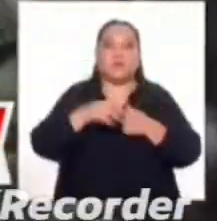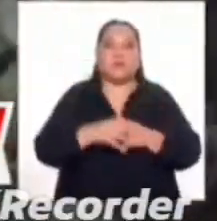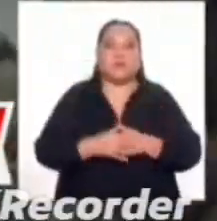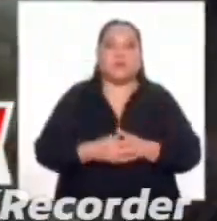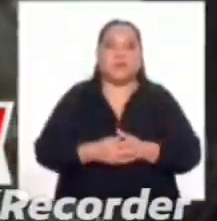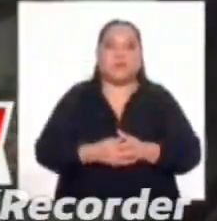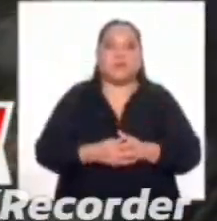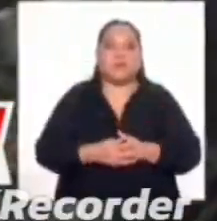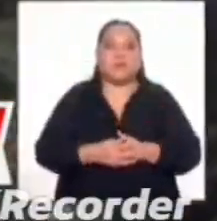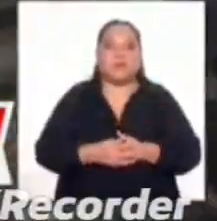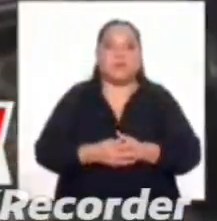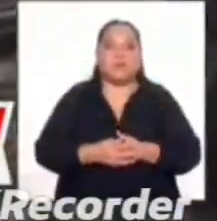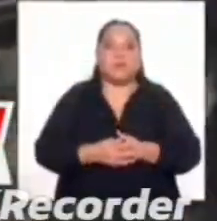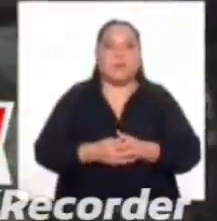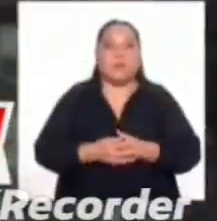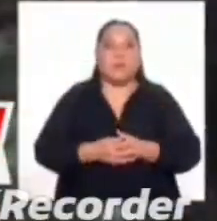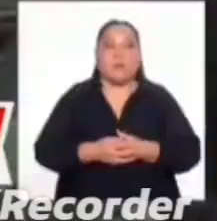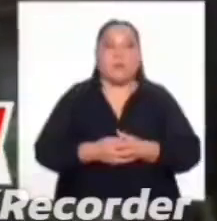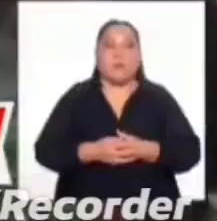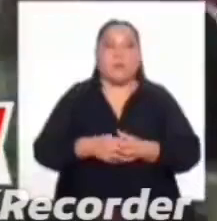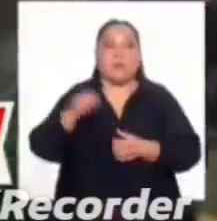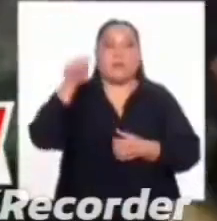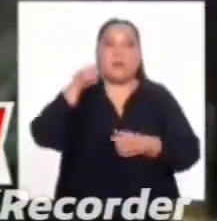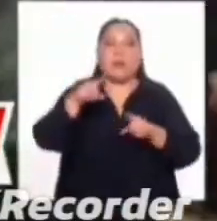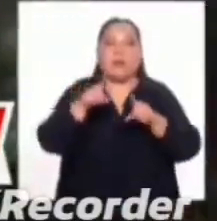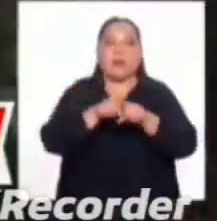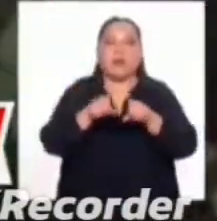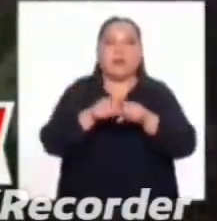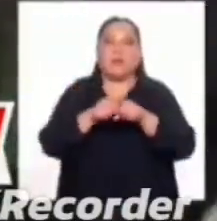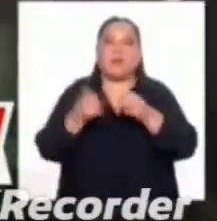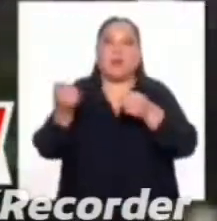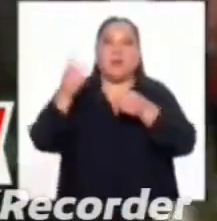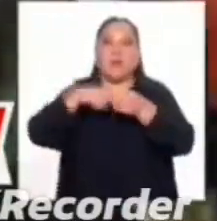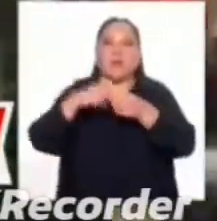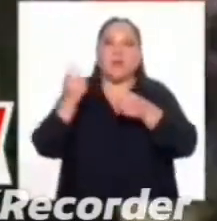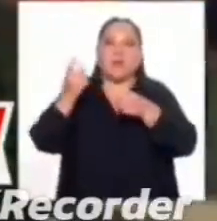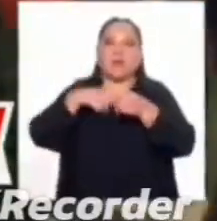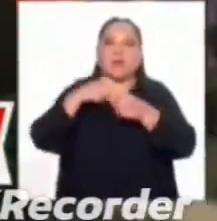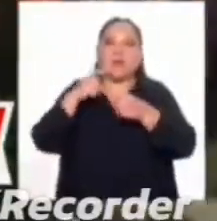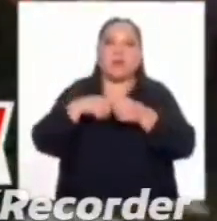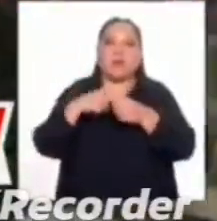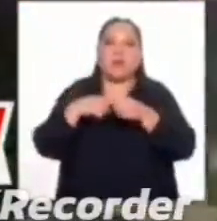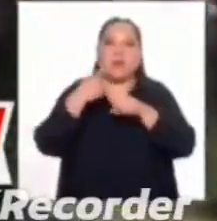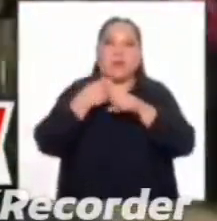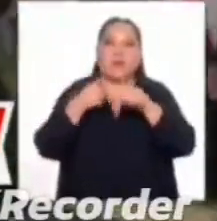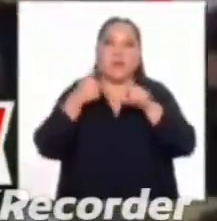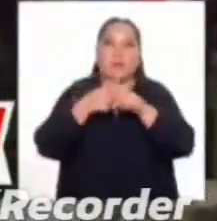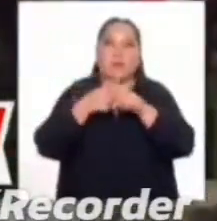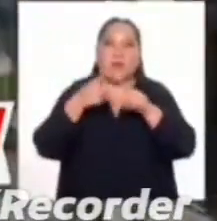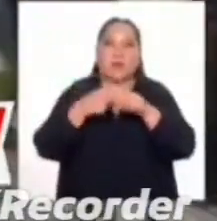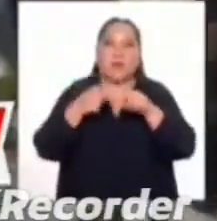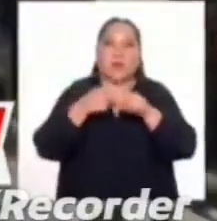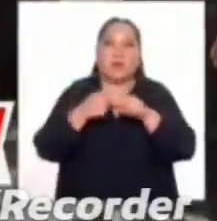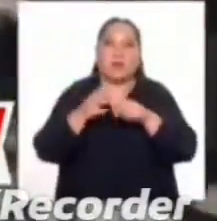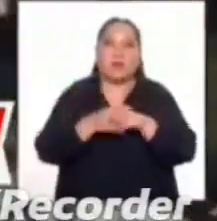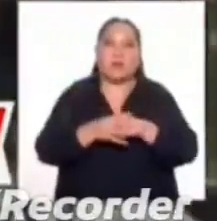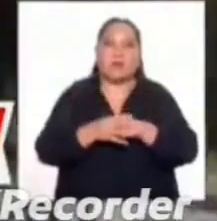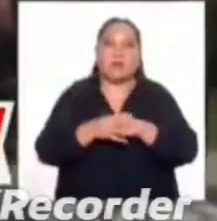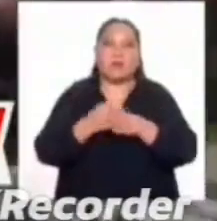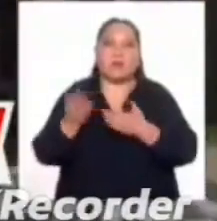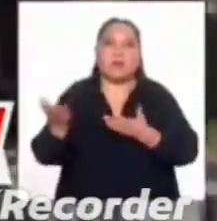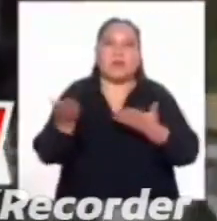del Ejército Peruano, quienes también han estado participando en distintas actividades, llevando apoyo,